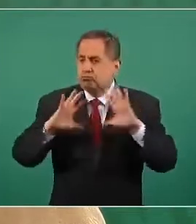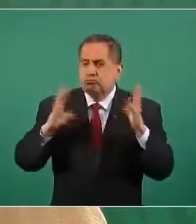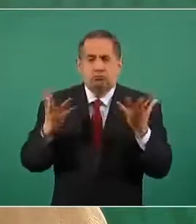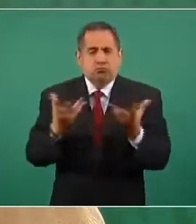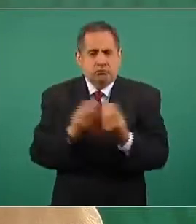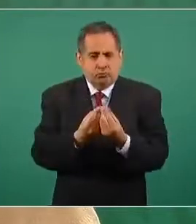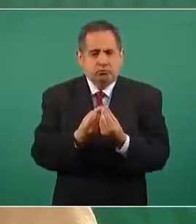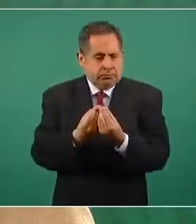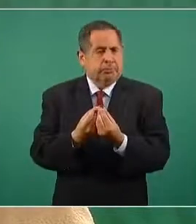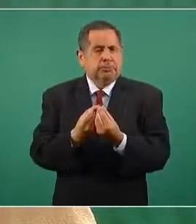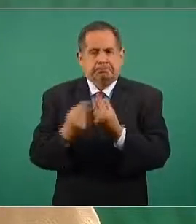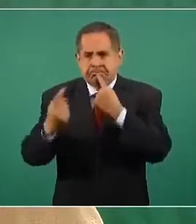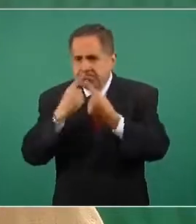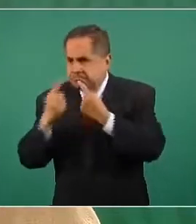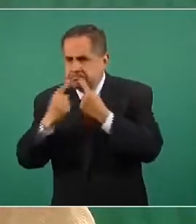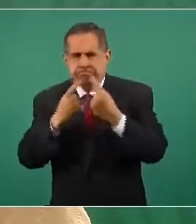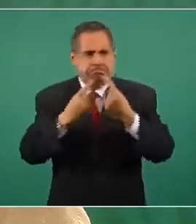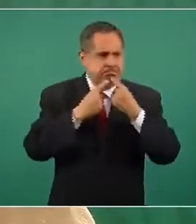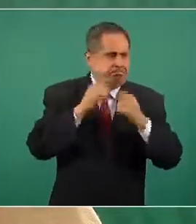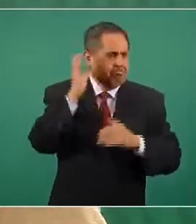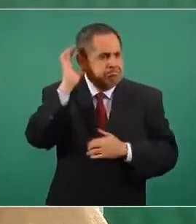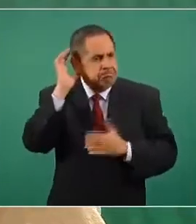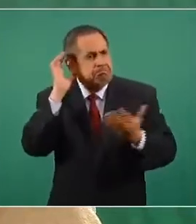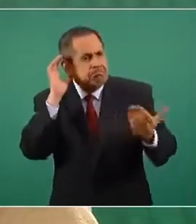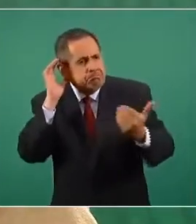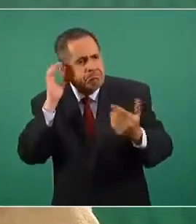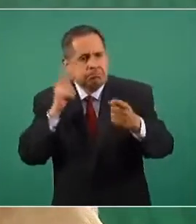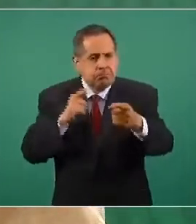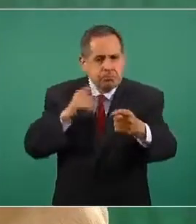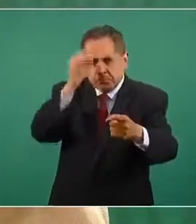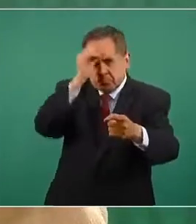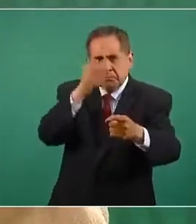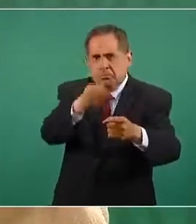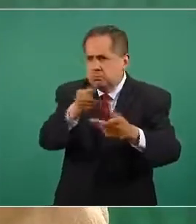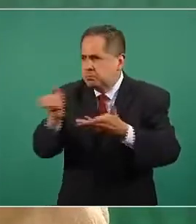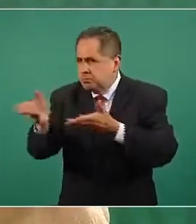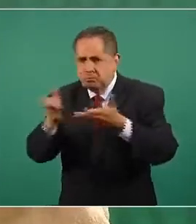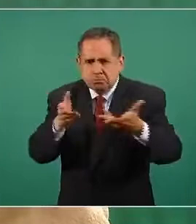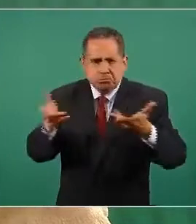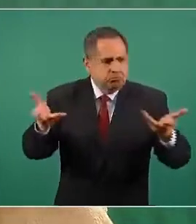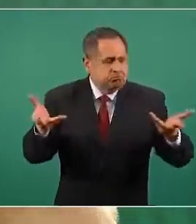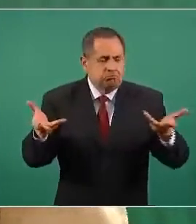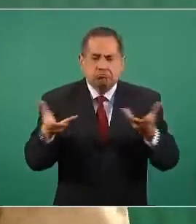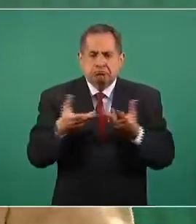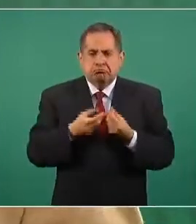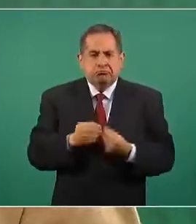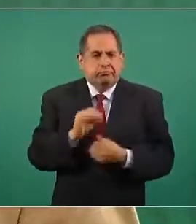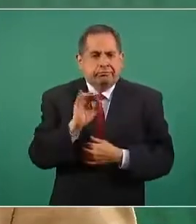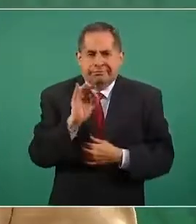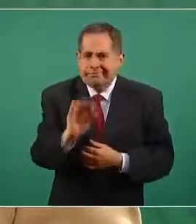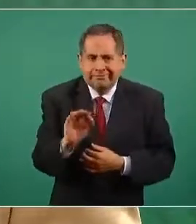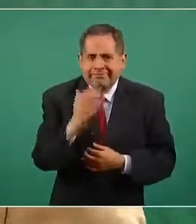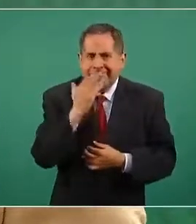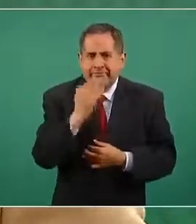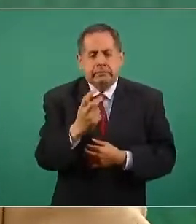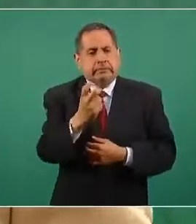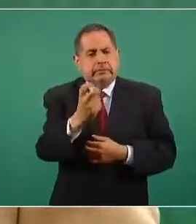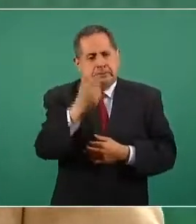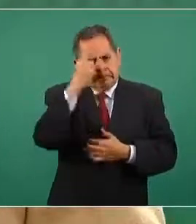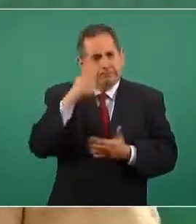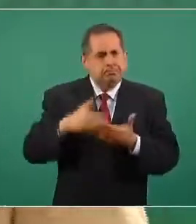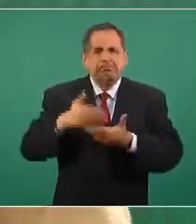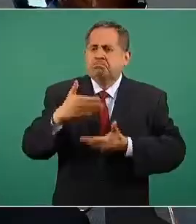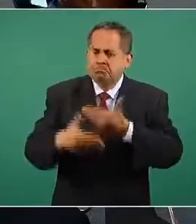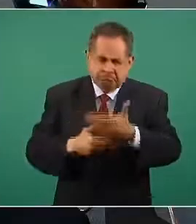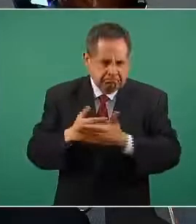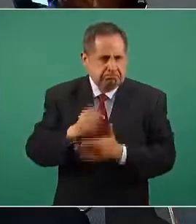conjuntamente, en consenso, escuchando a todas las voces. Entonces, creo que podríamos avanzar en